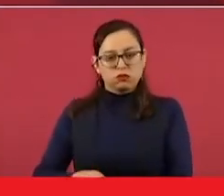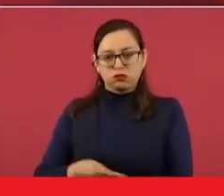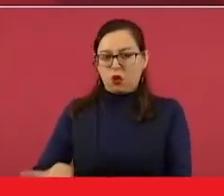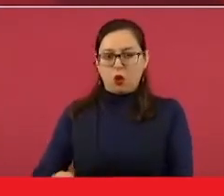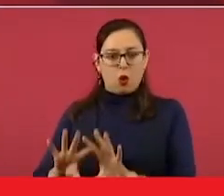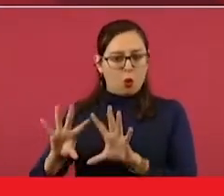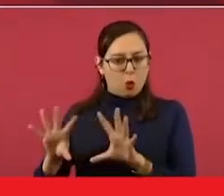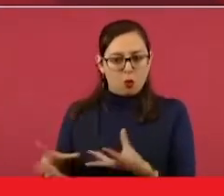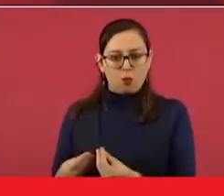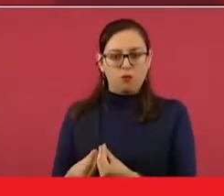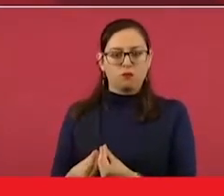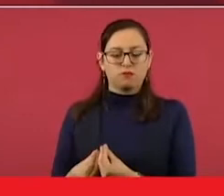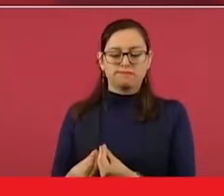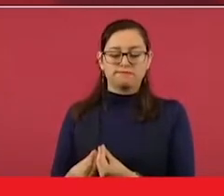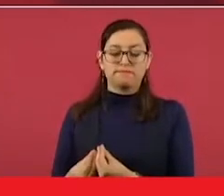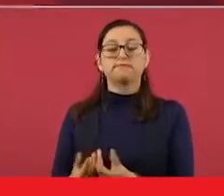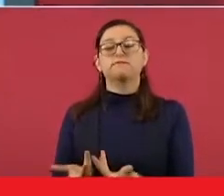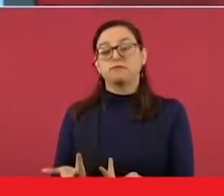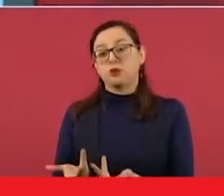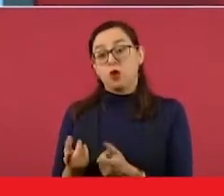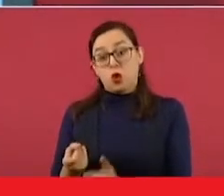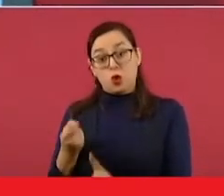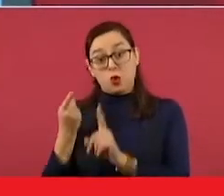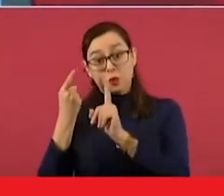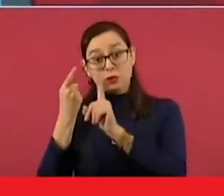no se pierdan vidas humanas